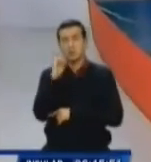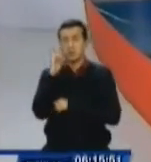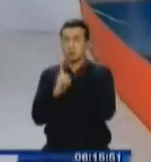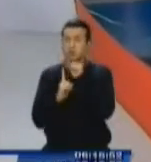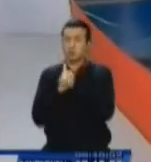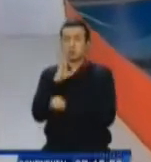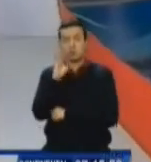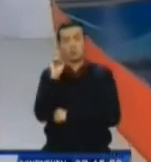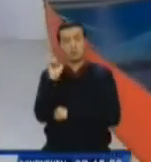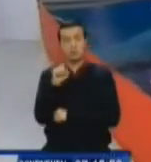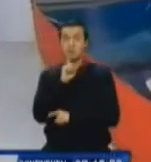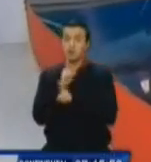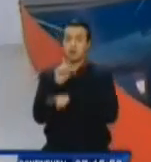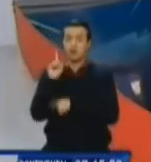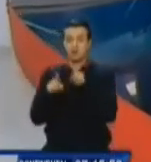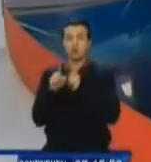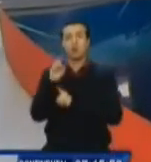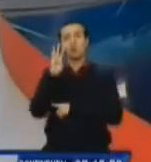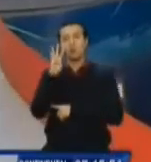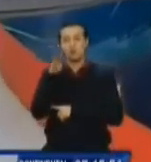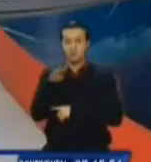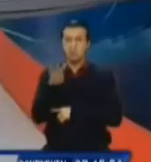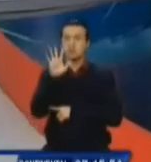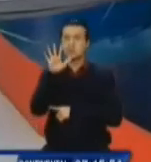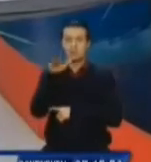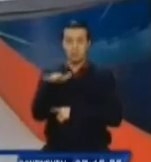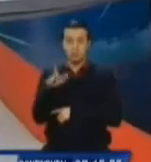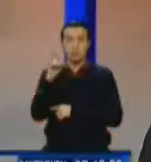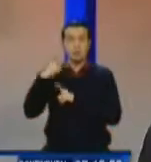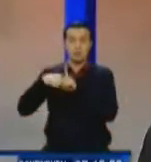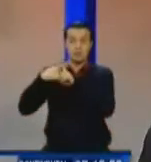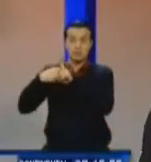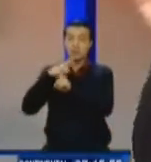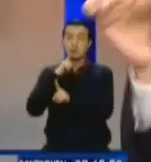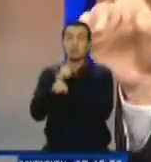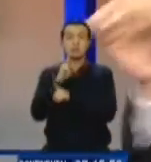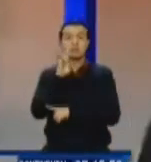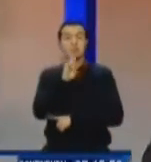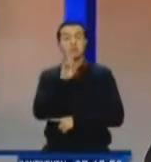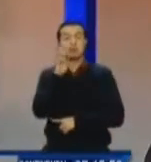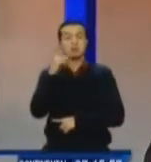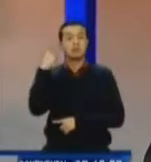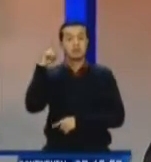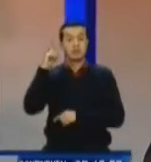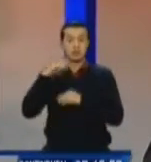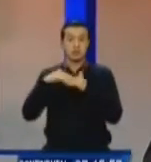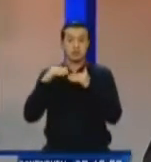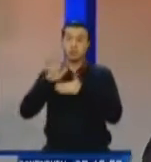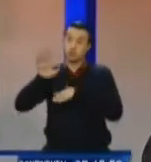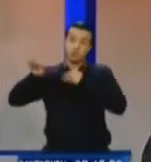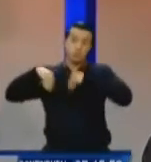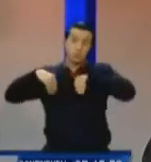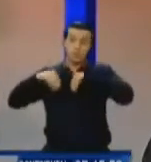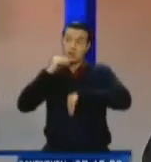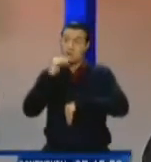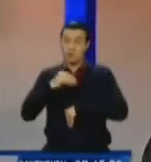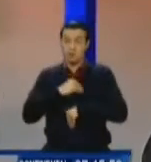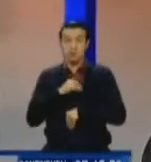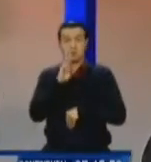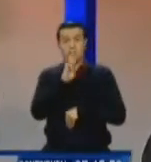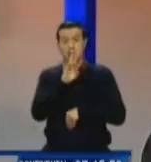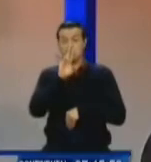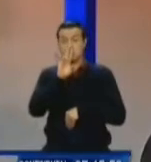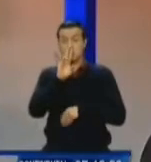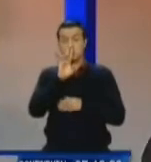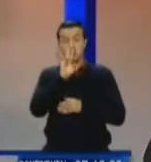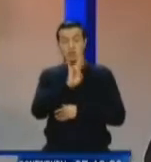productores que pueden vender hasta 45 mil mensuales hay un aumento de 76 millones de acuerdo a lo que nos dicen los supermercados 76 millones